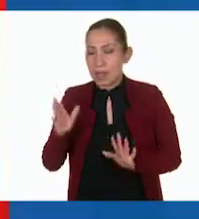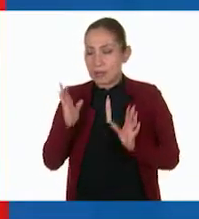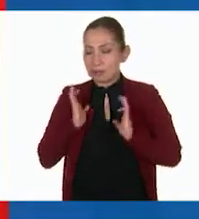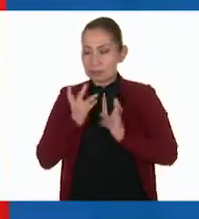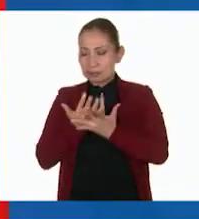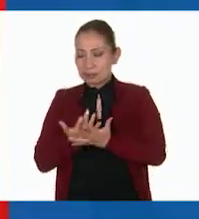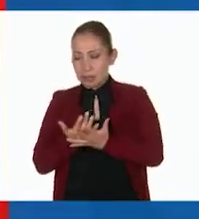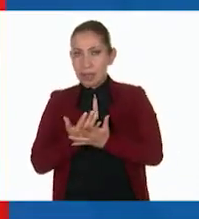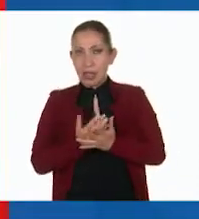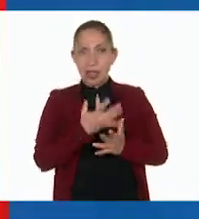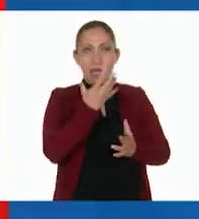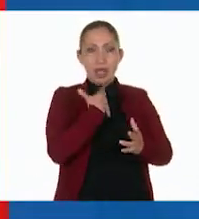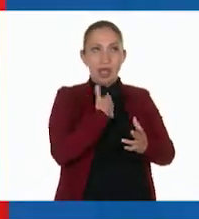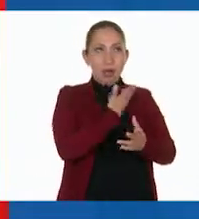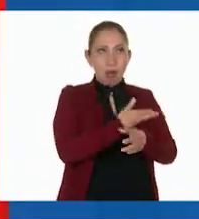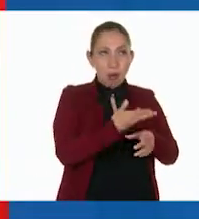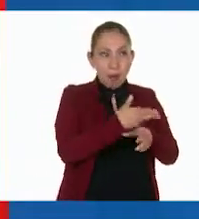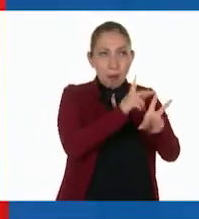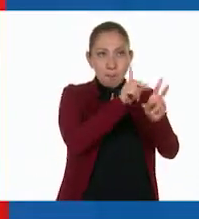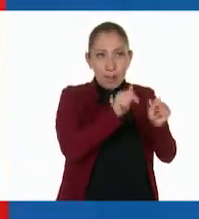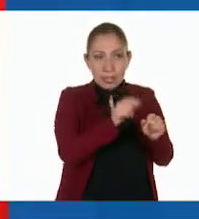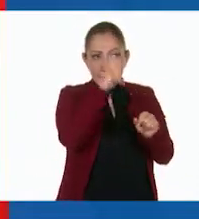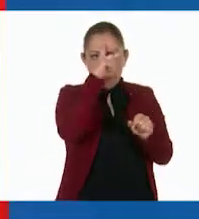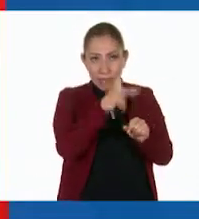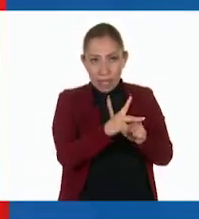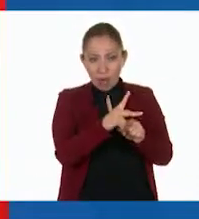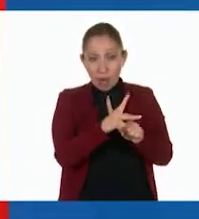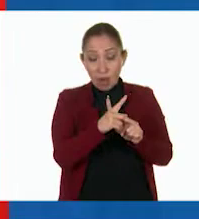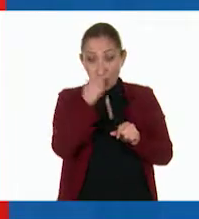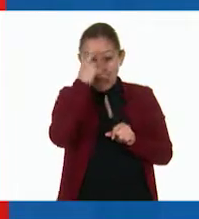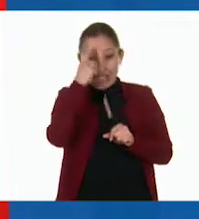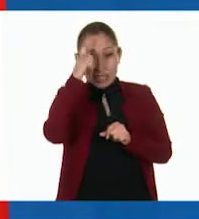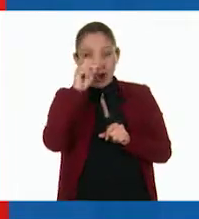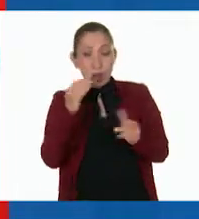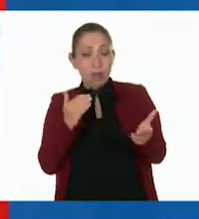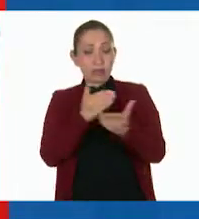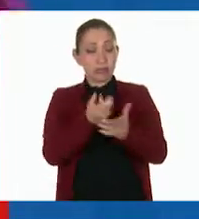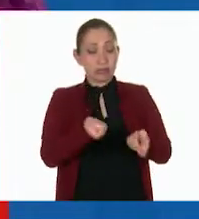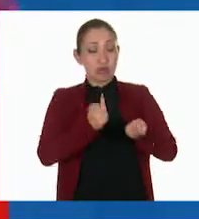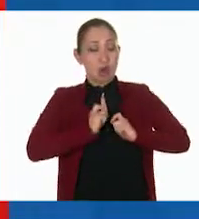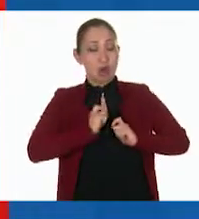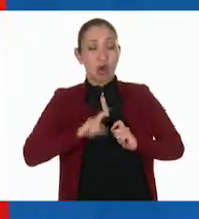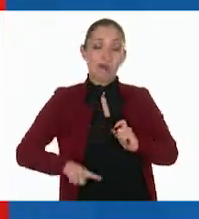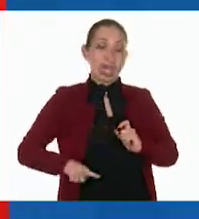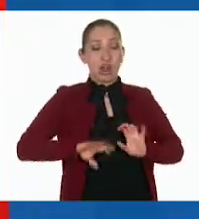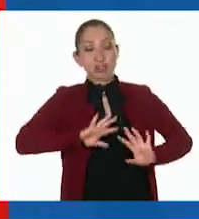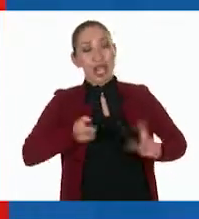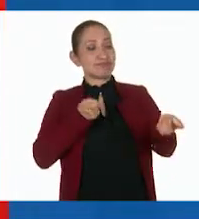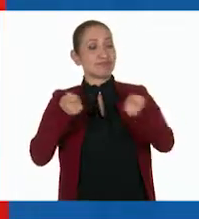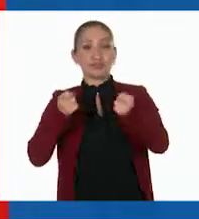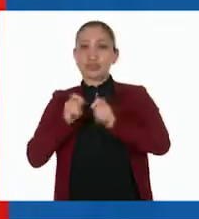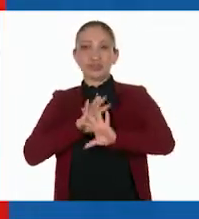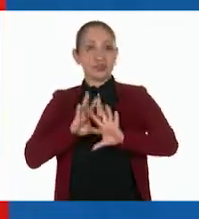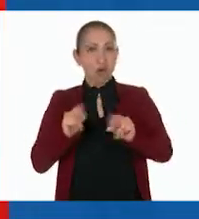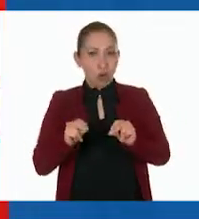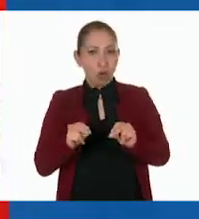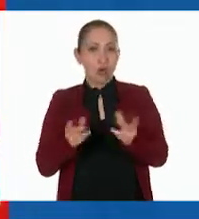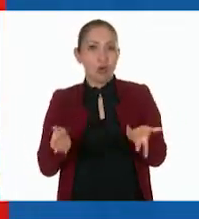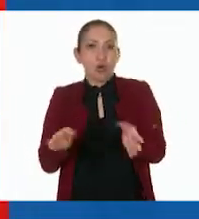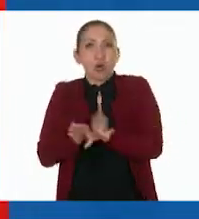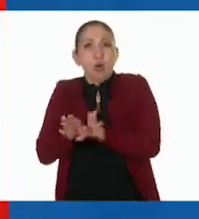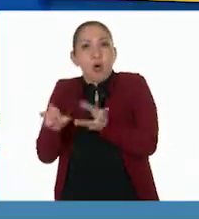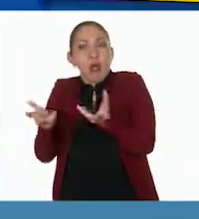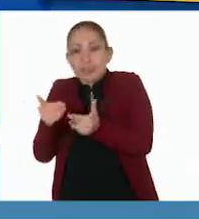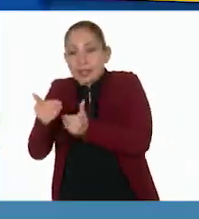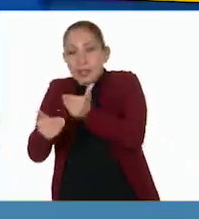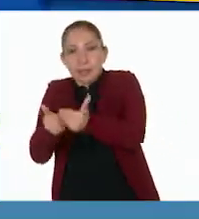entonces, pacificar al país y ordenarlo no era tan fácil como simplemente llegar al poder y ya, ¿verdad? ¿Cómo iban a